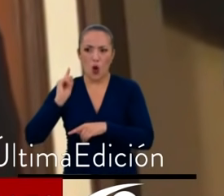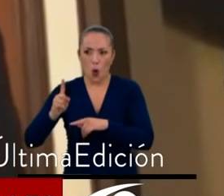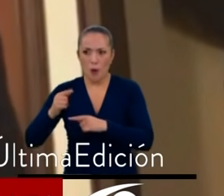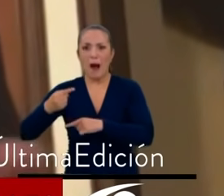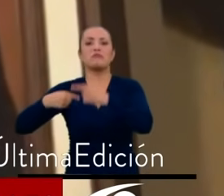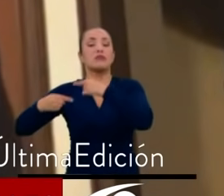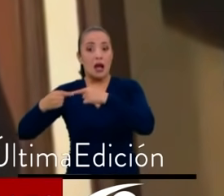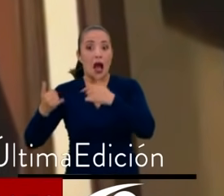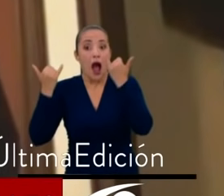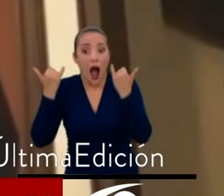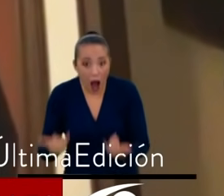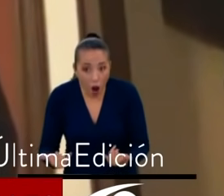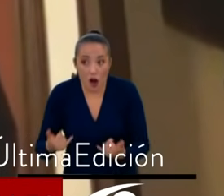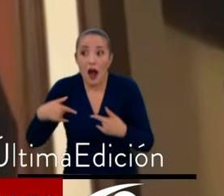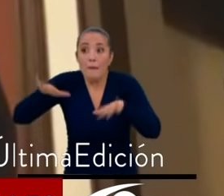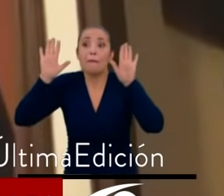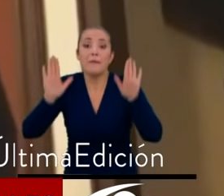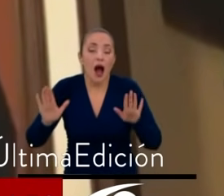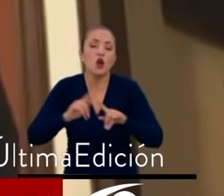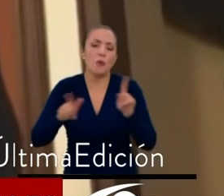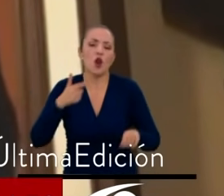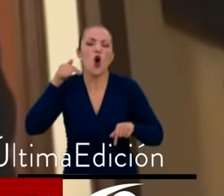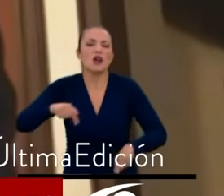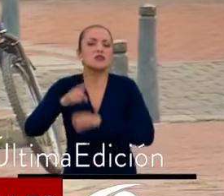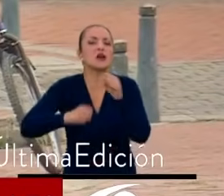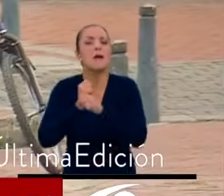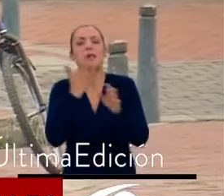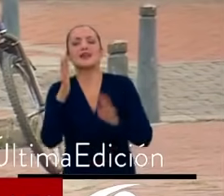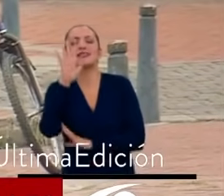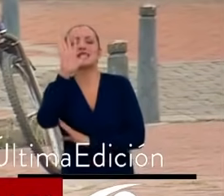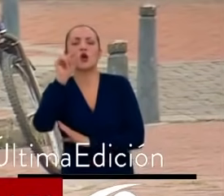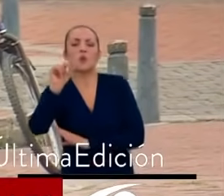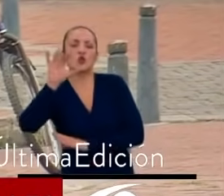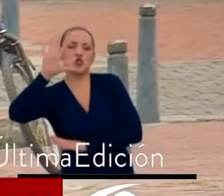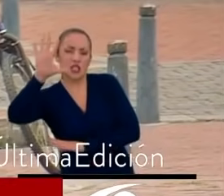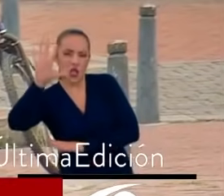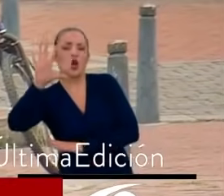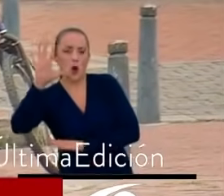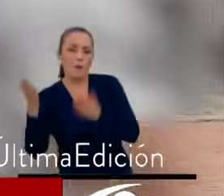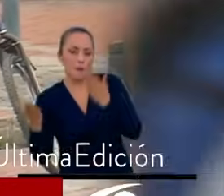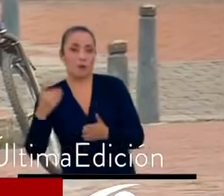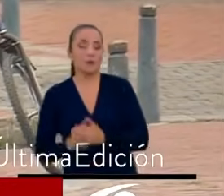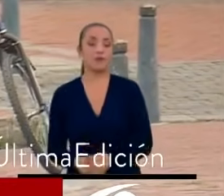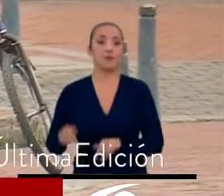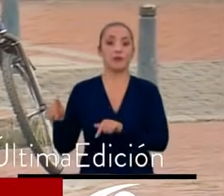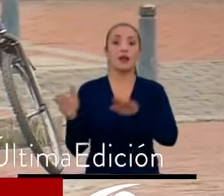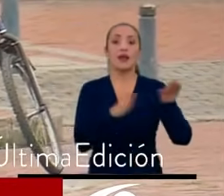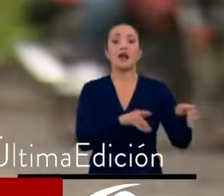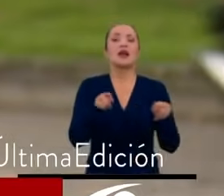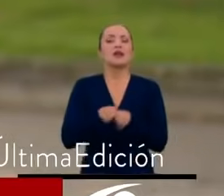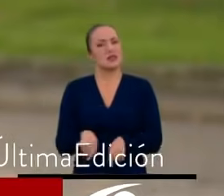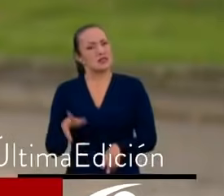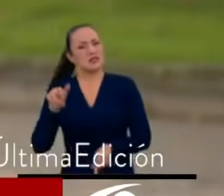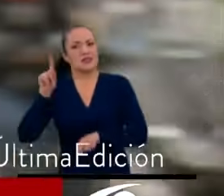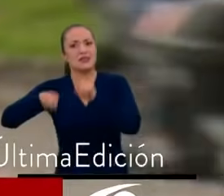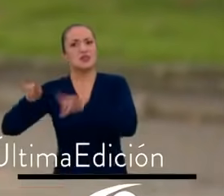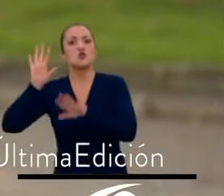se está hablando de un rebote este año del 5,5%. Curiosamente, esta iniciativa puso del mismo lado a